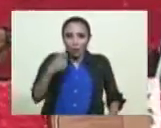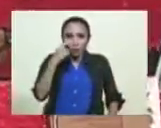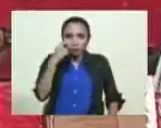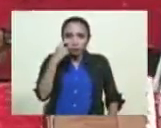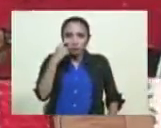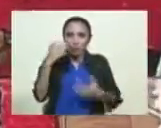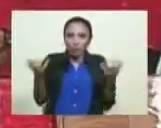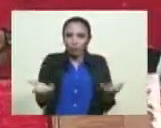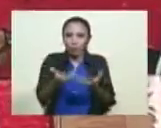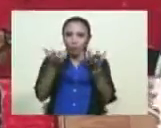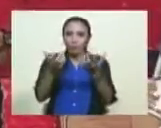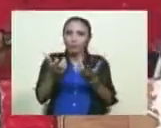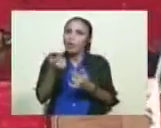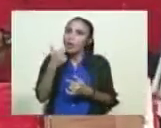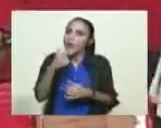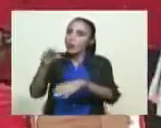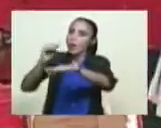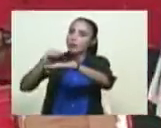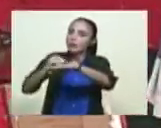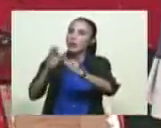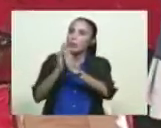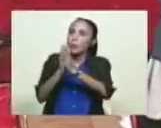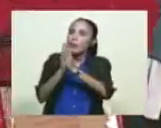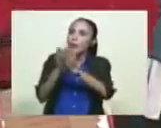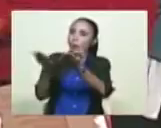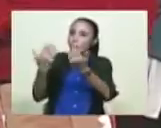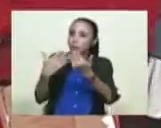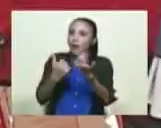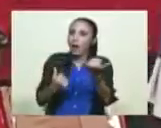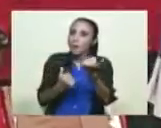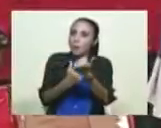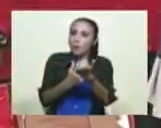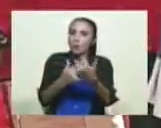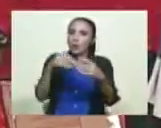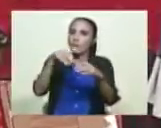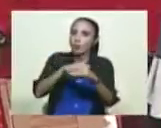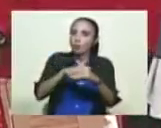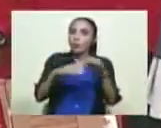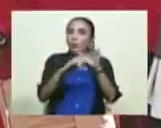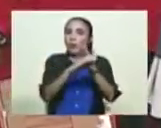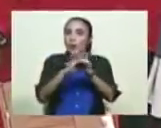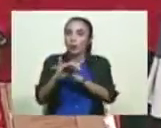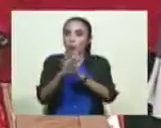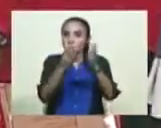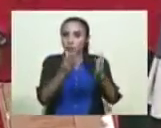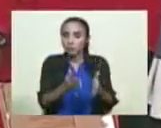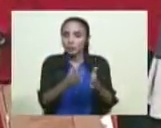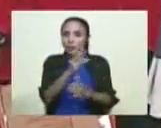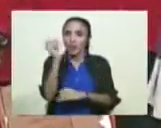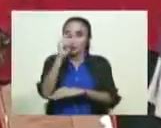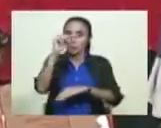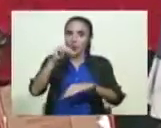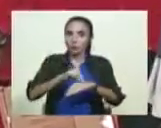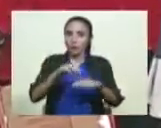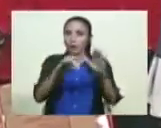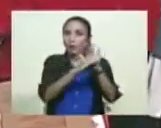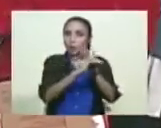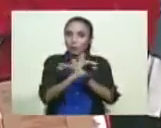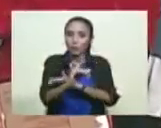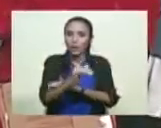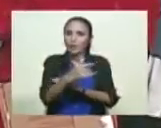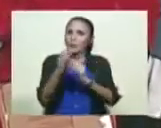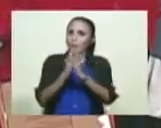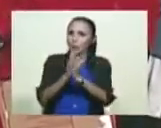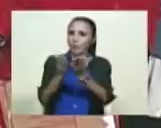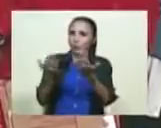si ustedes me acompañan y votan por una Asamblea Nacional Constituyente, yo